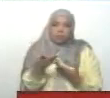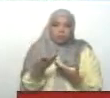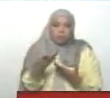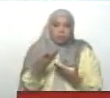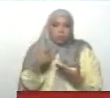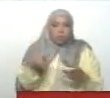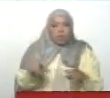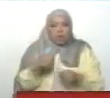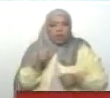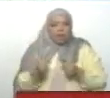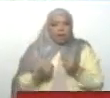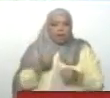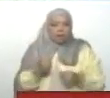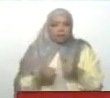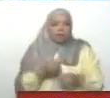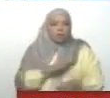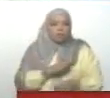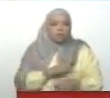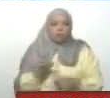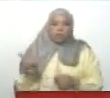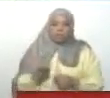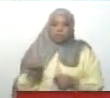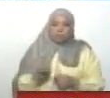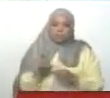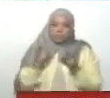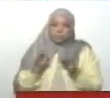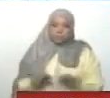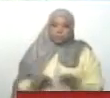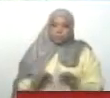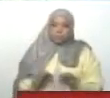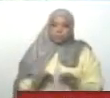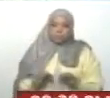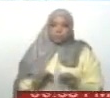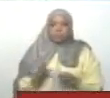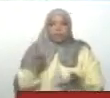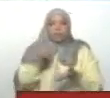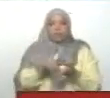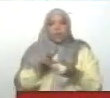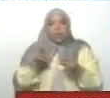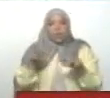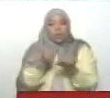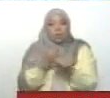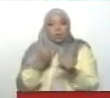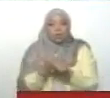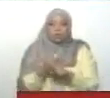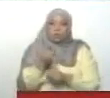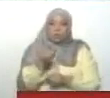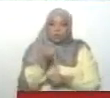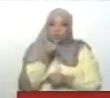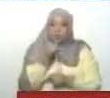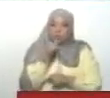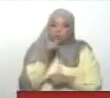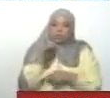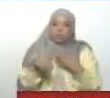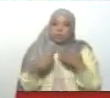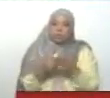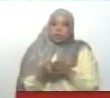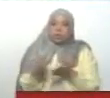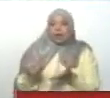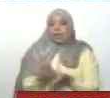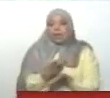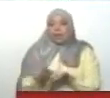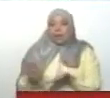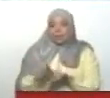en los ritmos netamente venezolanos, originarios. Por eso nosotros tenemos que ponerlos cada vez más arriba, que los